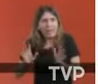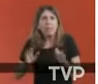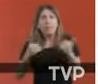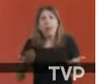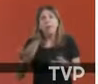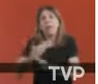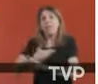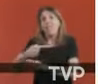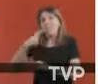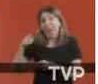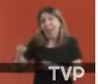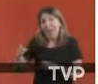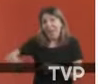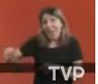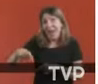Para el Fondo Monetario